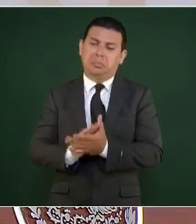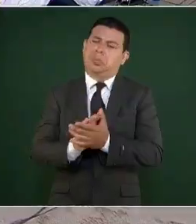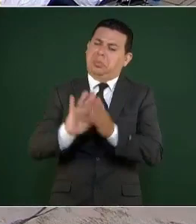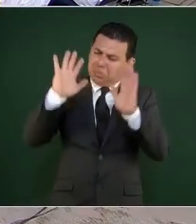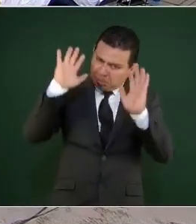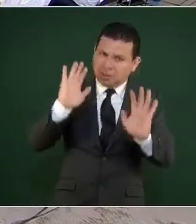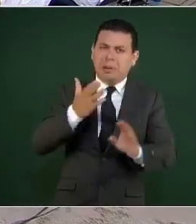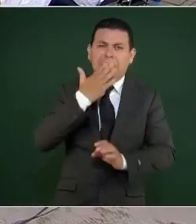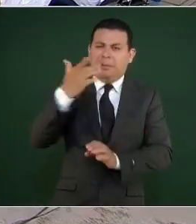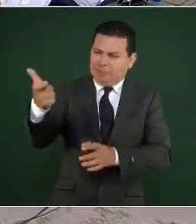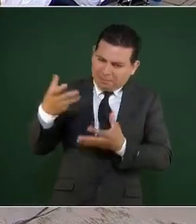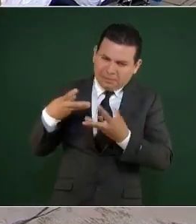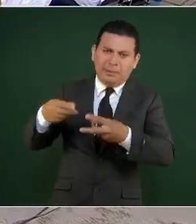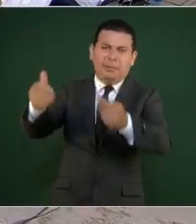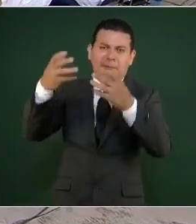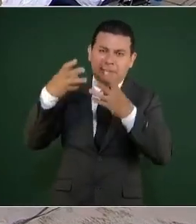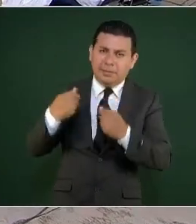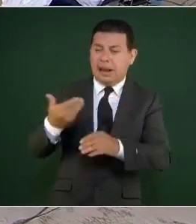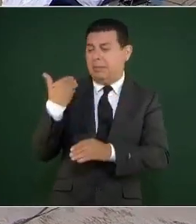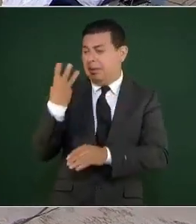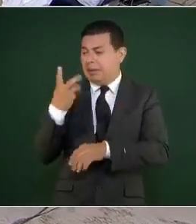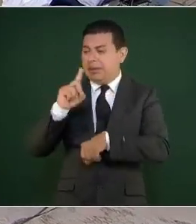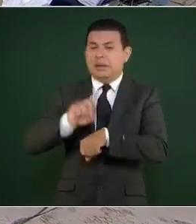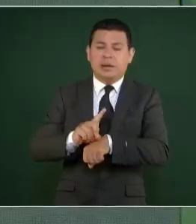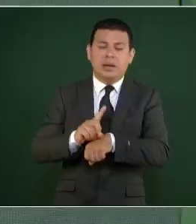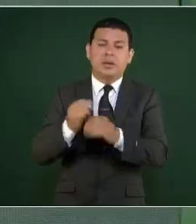todavía hace como 3 días